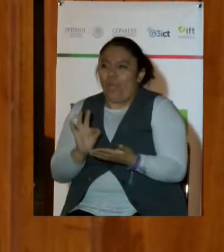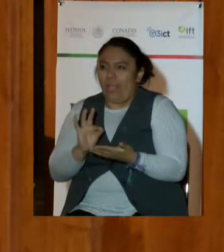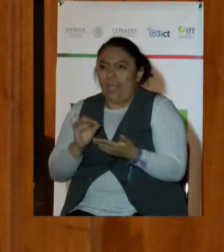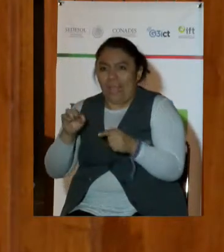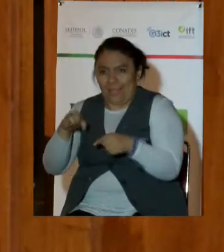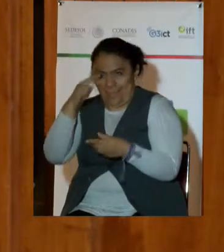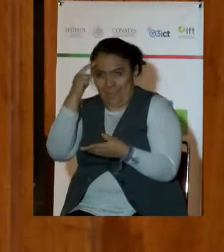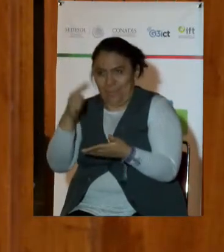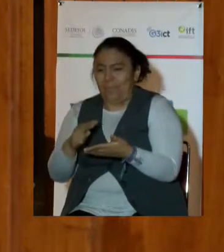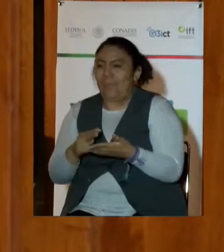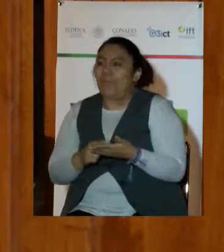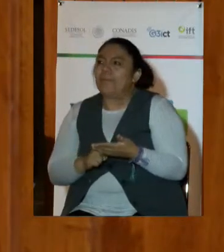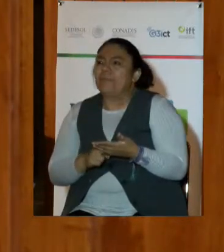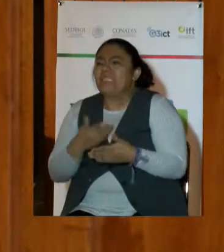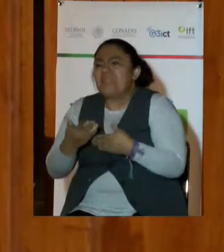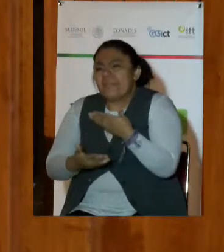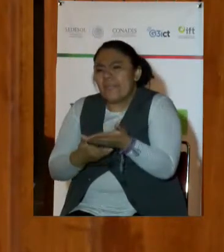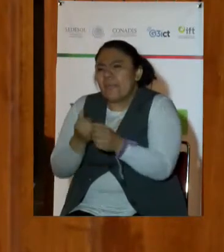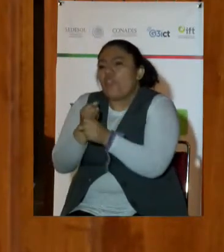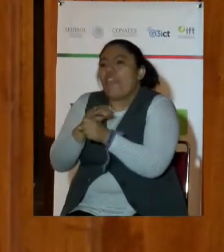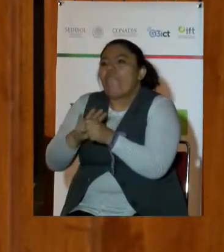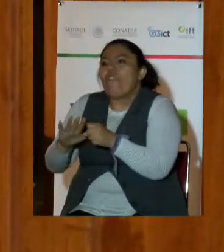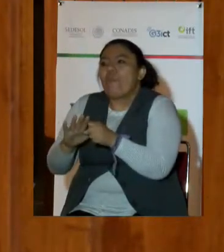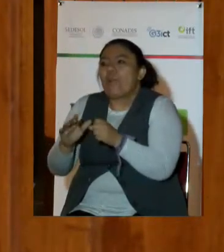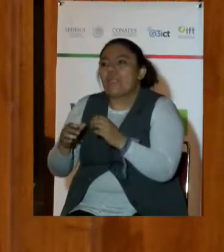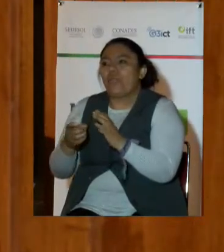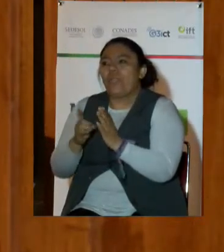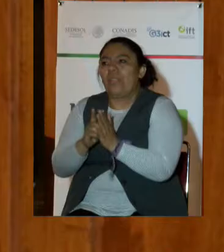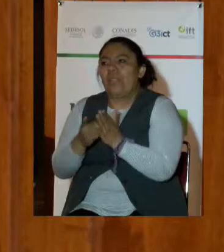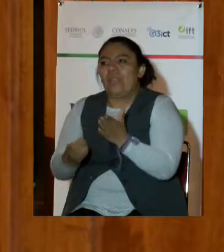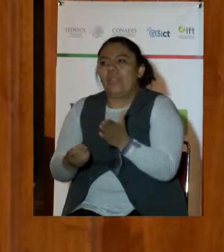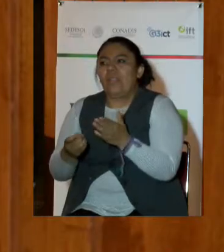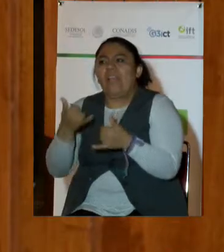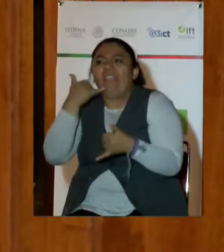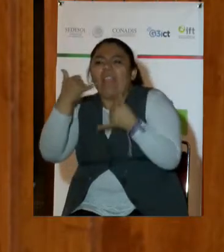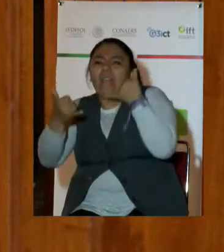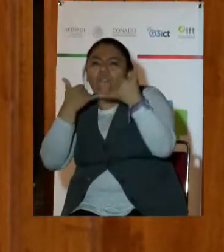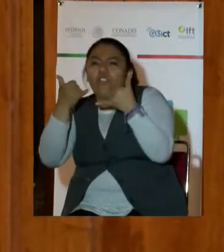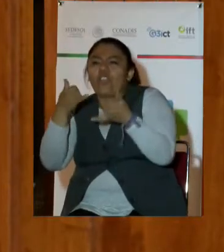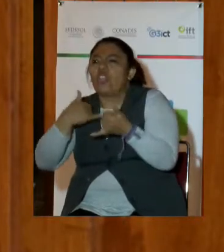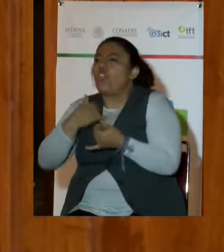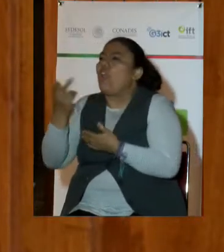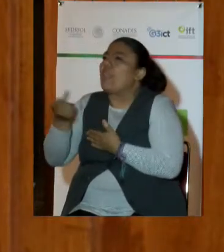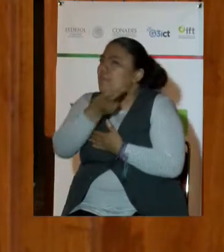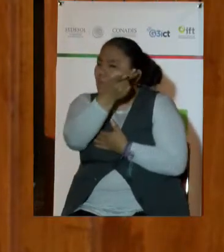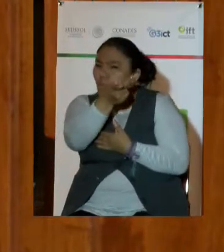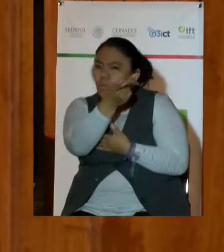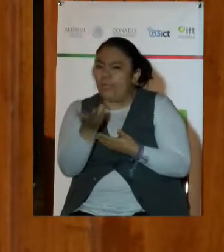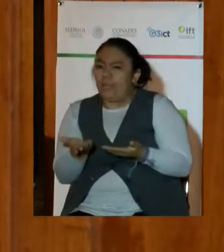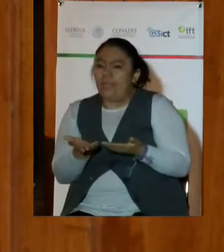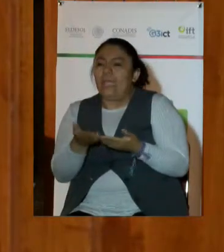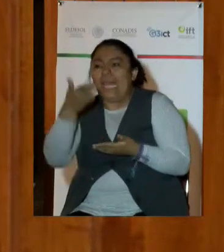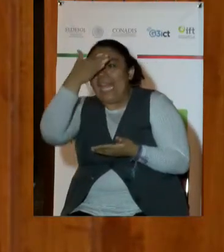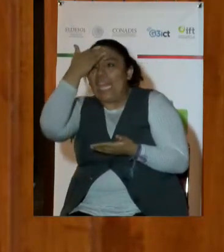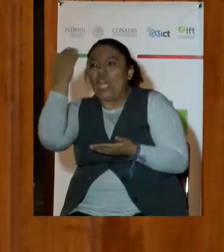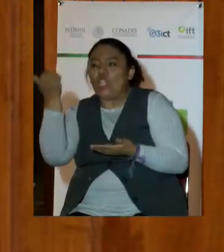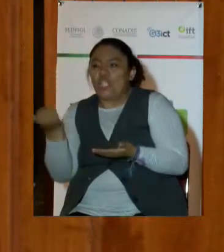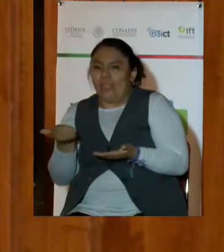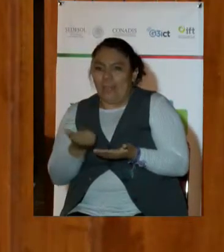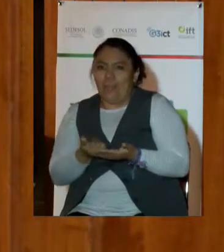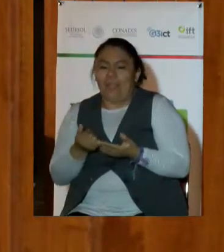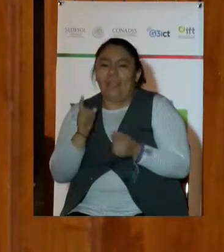un facilitador. Estaba yo pensando, hice una prueba hoy, marqué desde